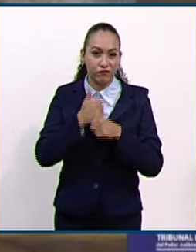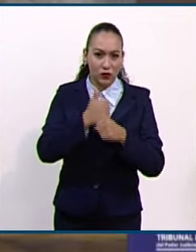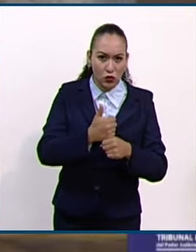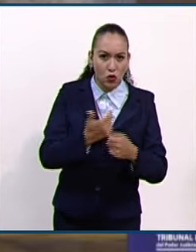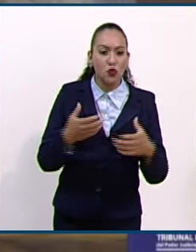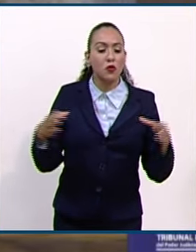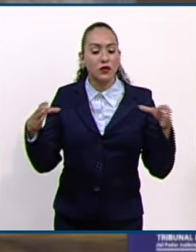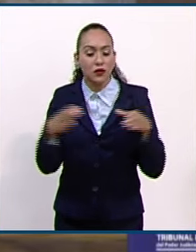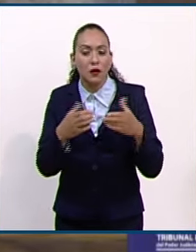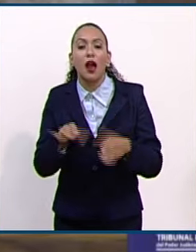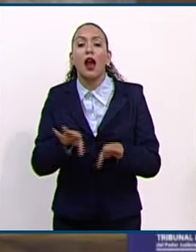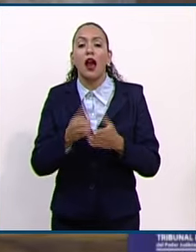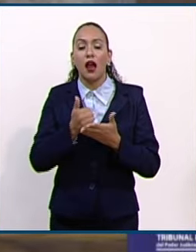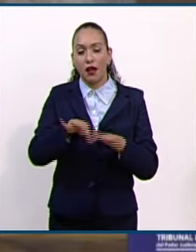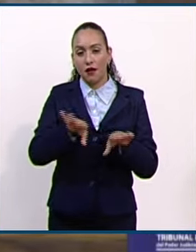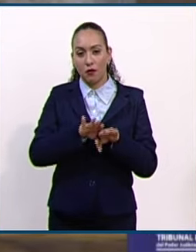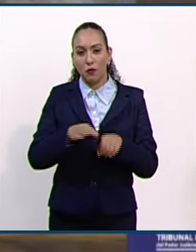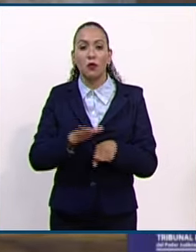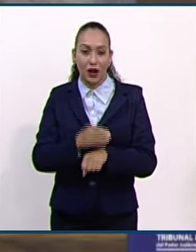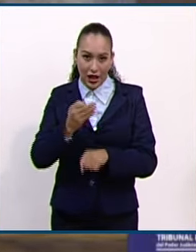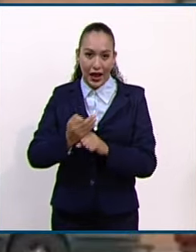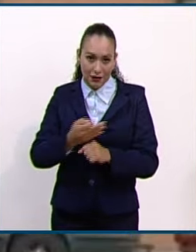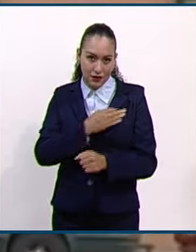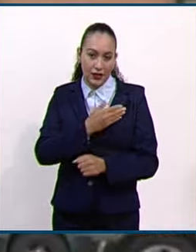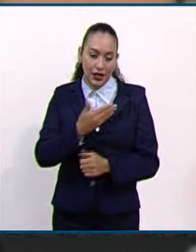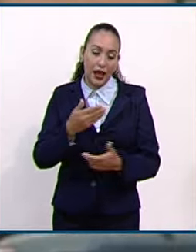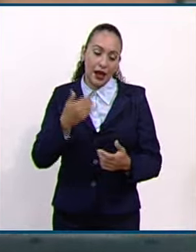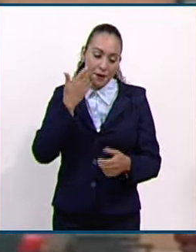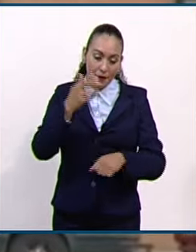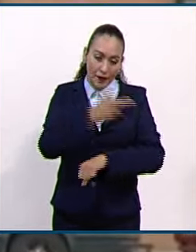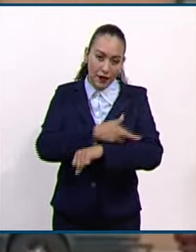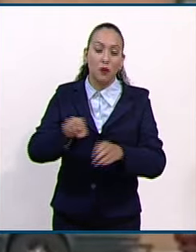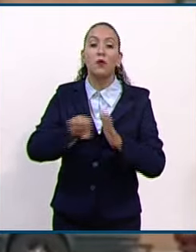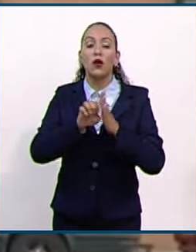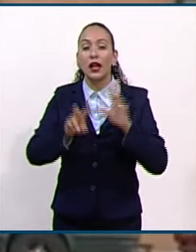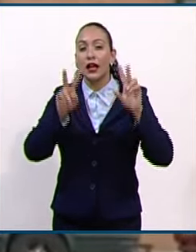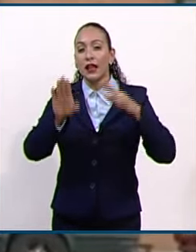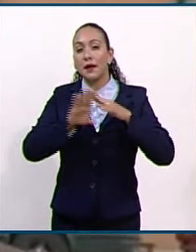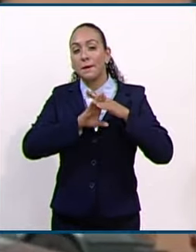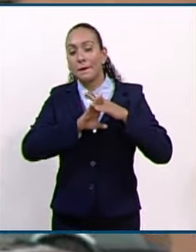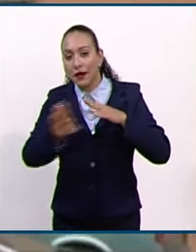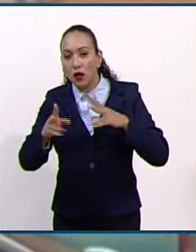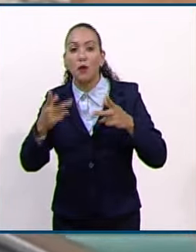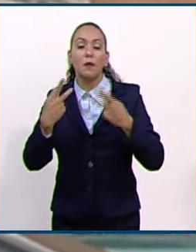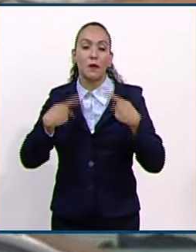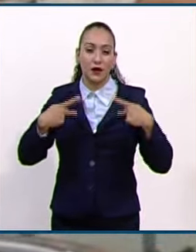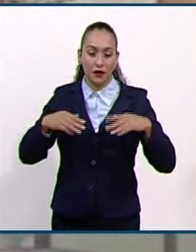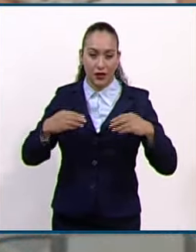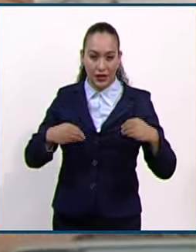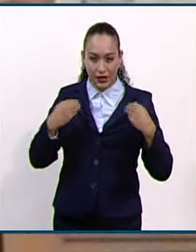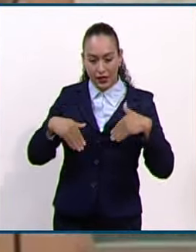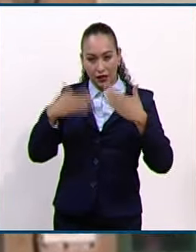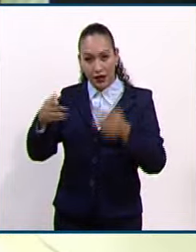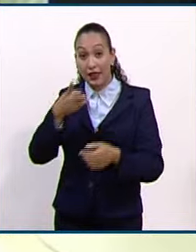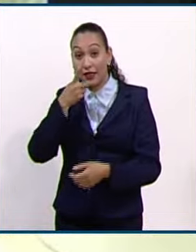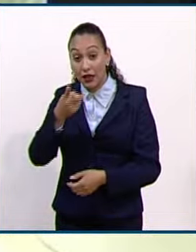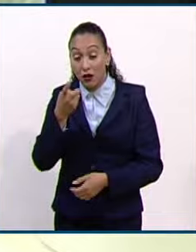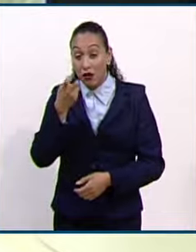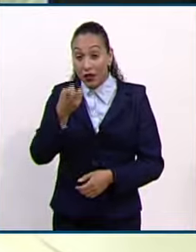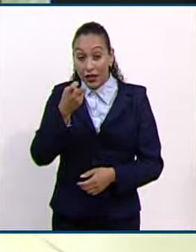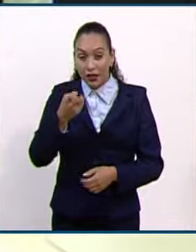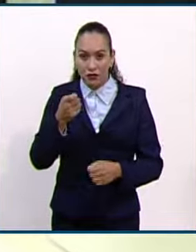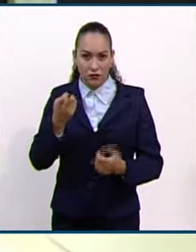Estado en el proceso que se encuentra en curso, entre ellos el de migrantes residentes en el exterior. Pues se consideró que esto implicó